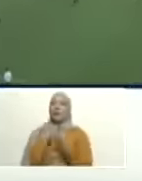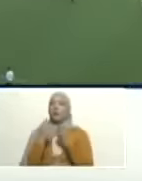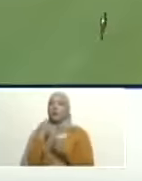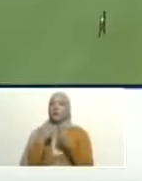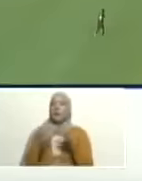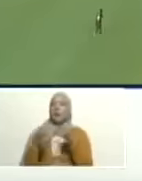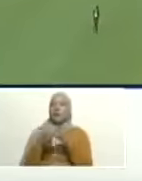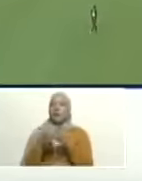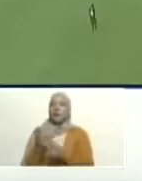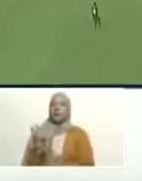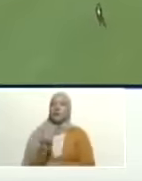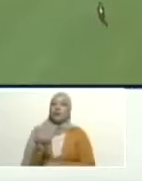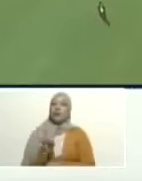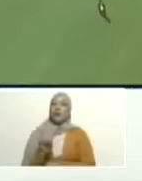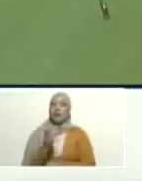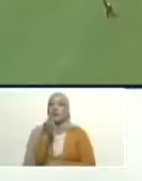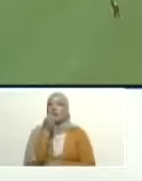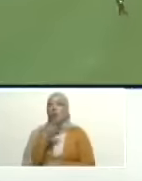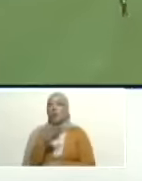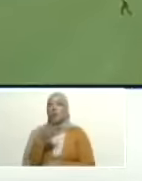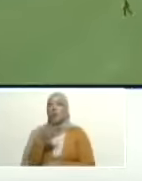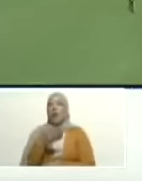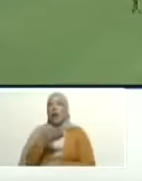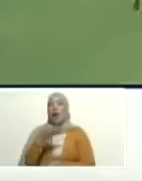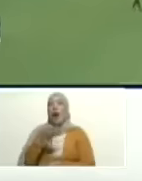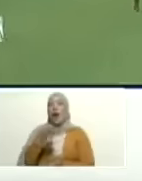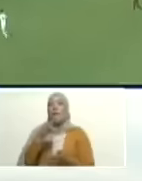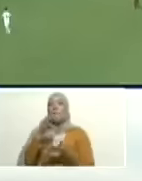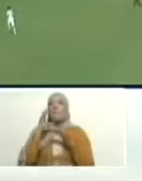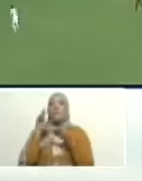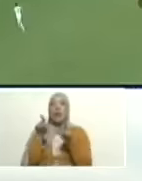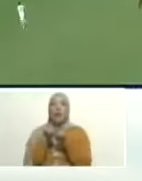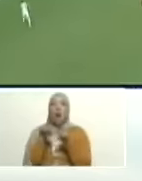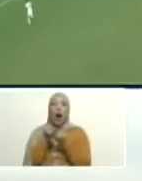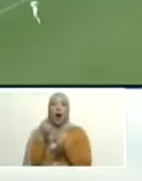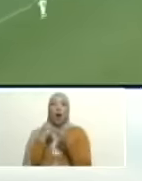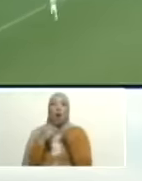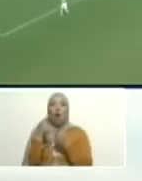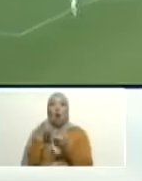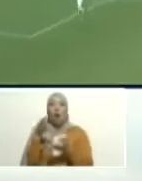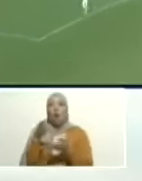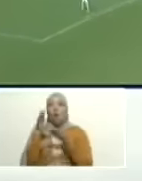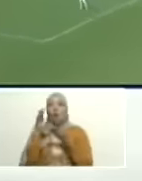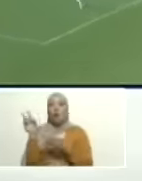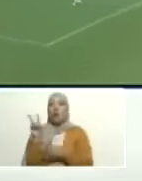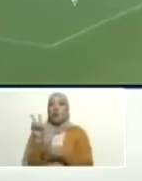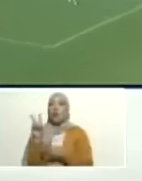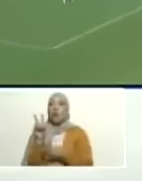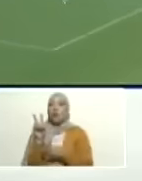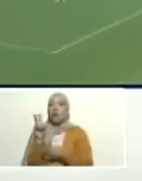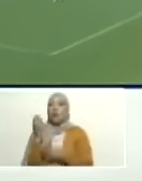en Chile, producen buen vino tinto. Y la vino tinto brindó